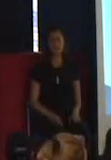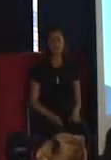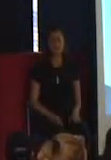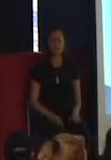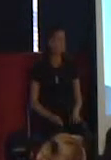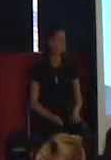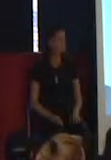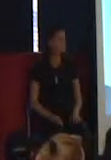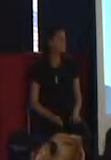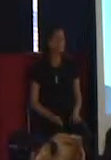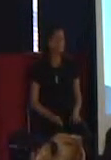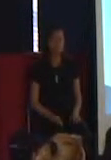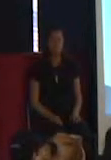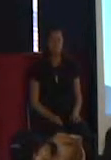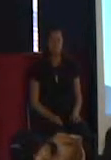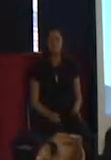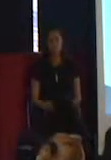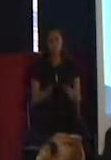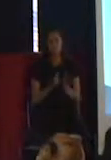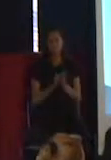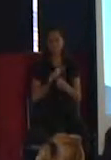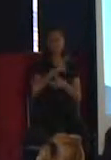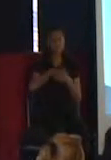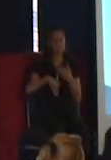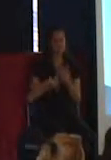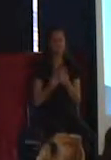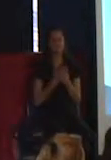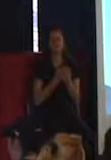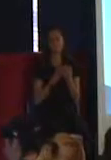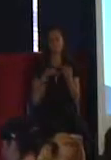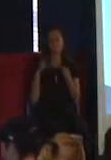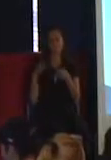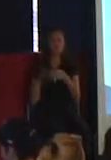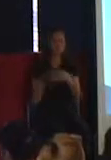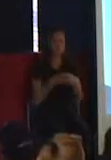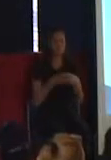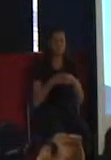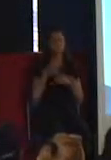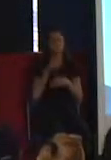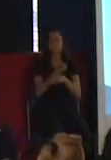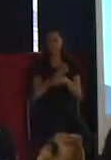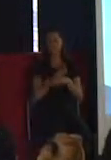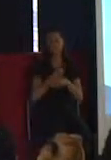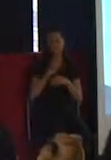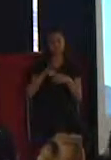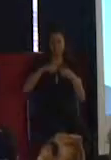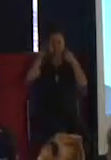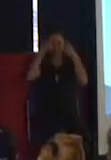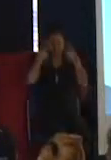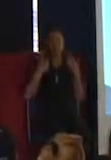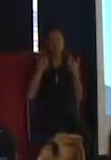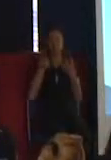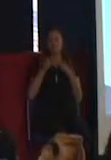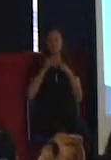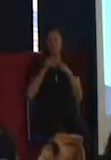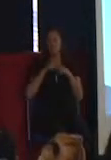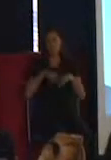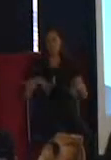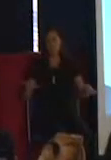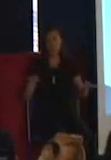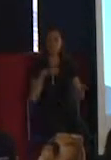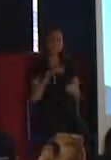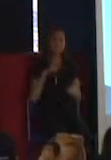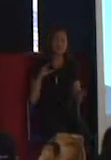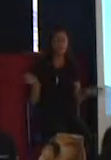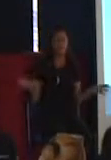pues todas las organizaciones, instituciones del Estado, ya sean públicas, privadas, tienen que estar atentas,